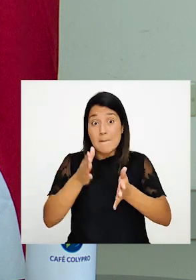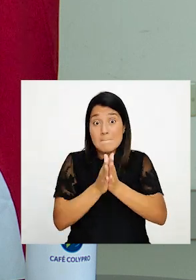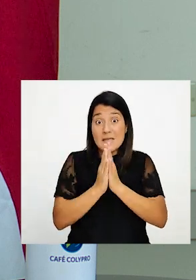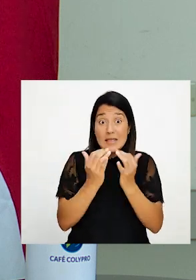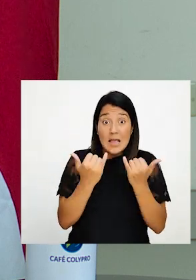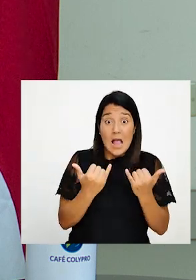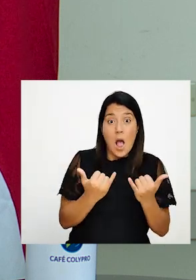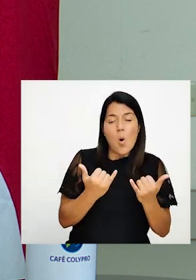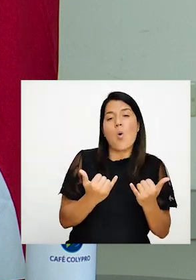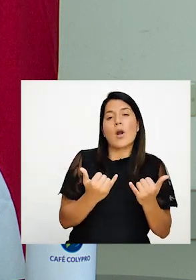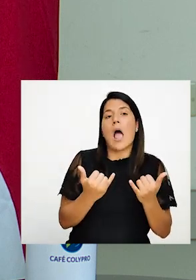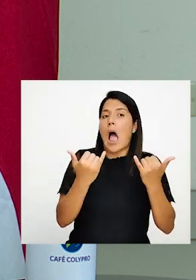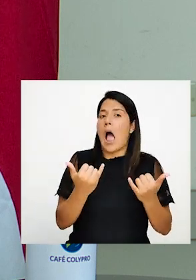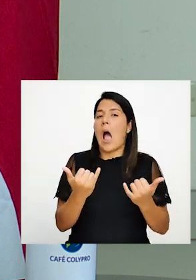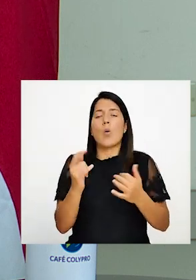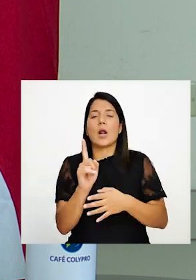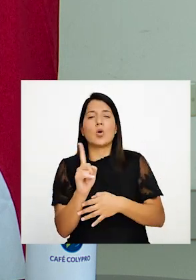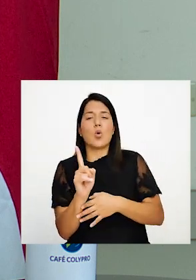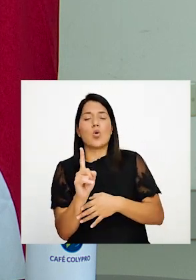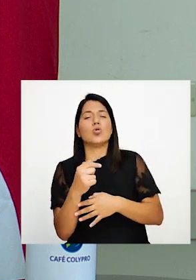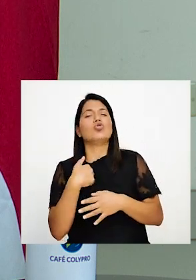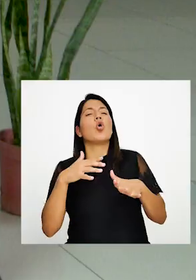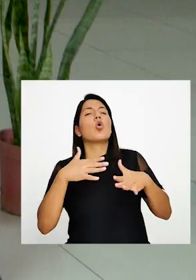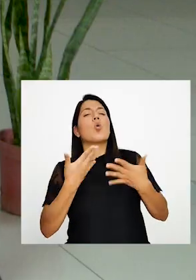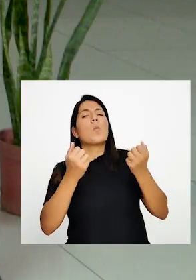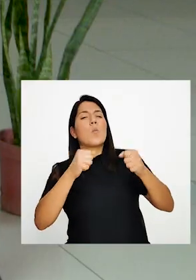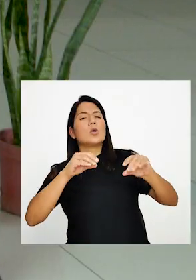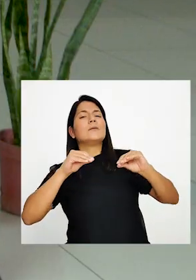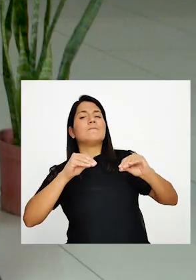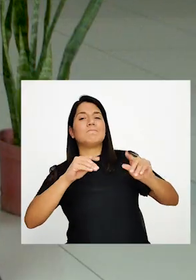se deben de cambiar, ¿verdad? ¿Cómo puedo mediarlos?